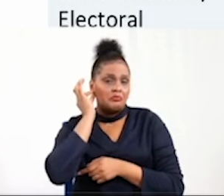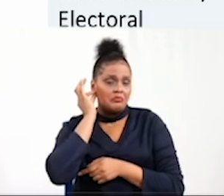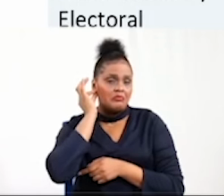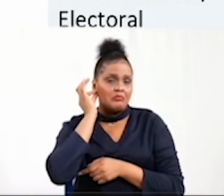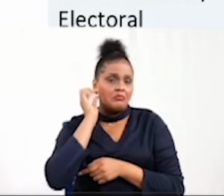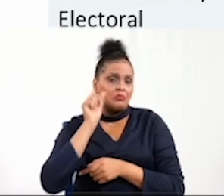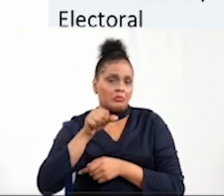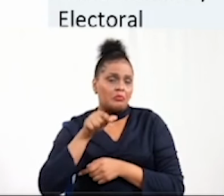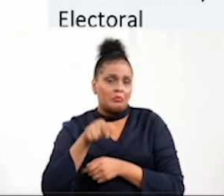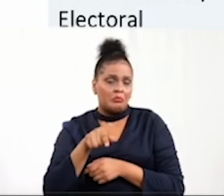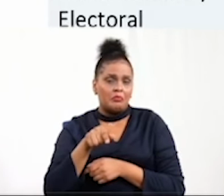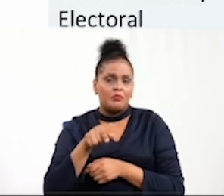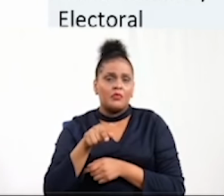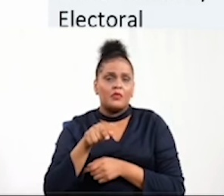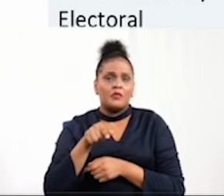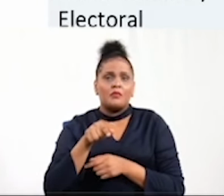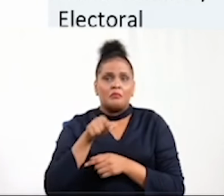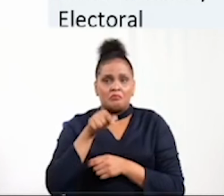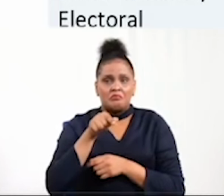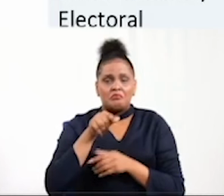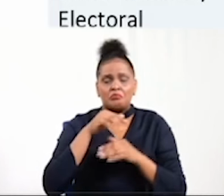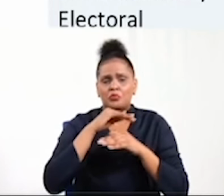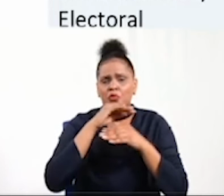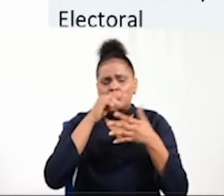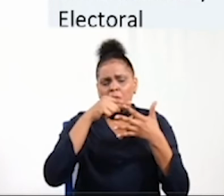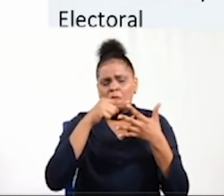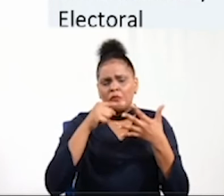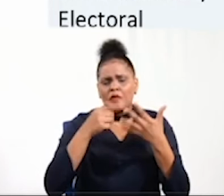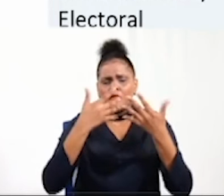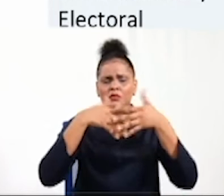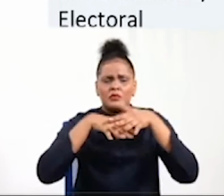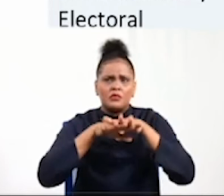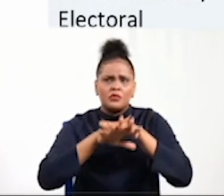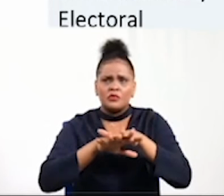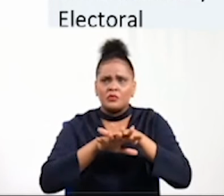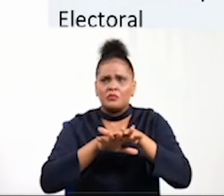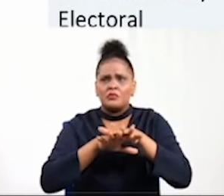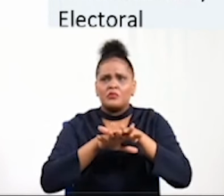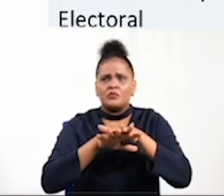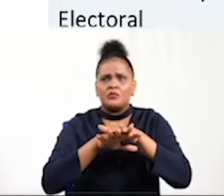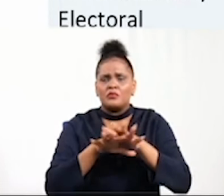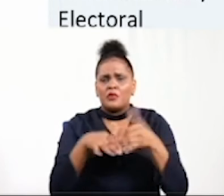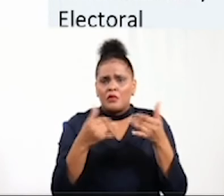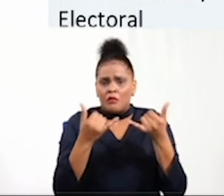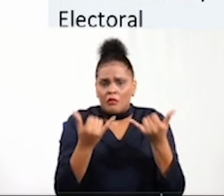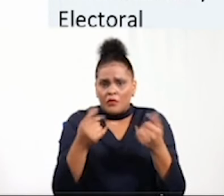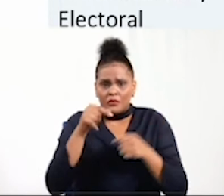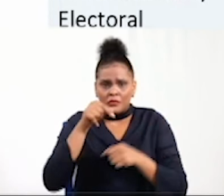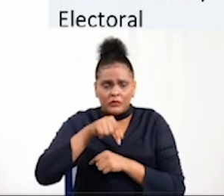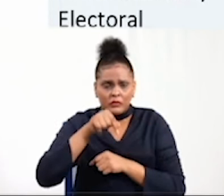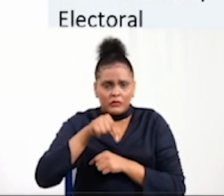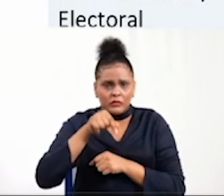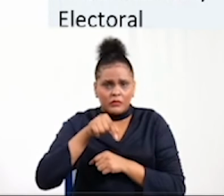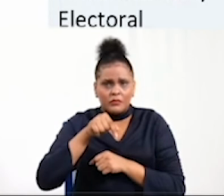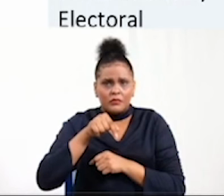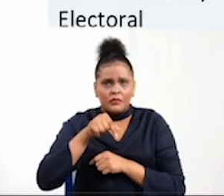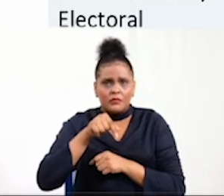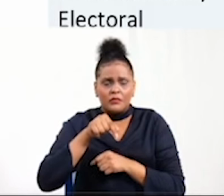que les comentaba en las primarias respecto de la aplicación de estas medidas y luego tenemos qué